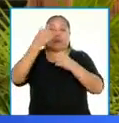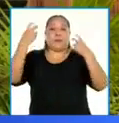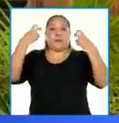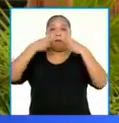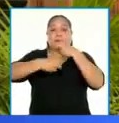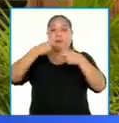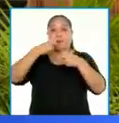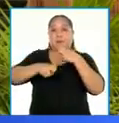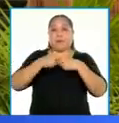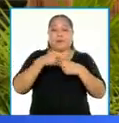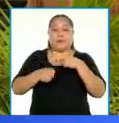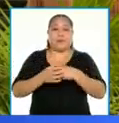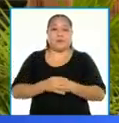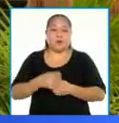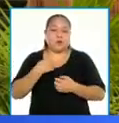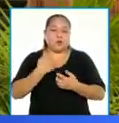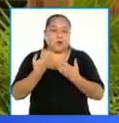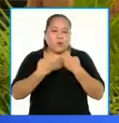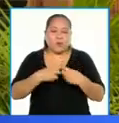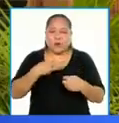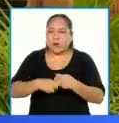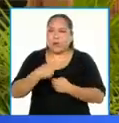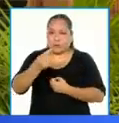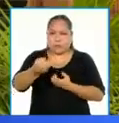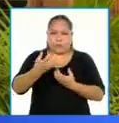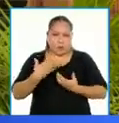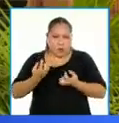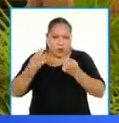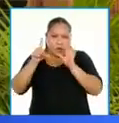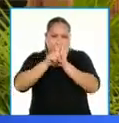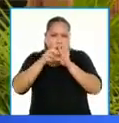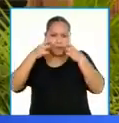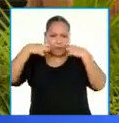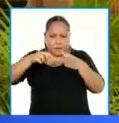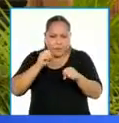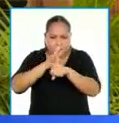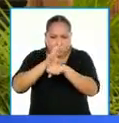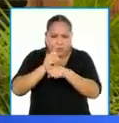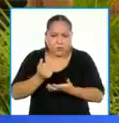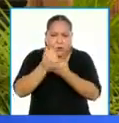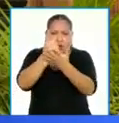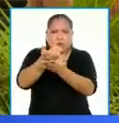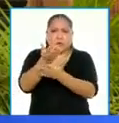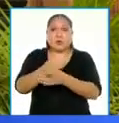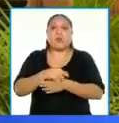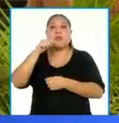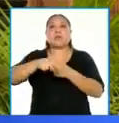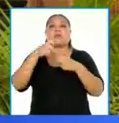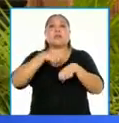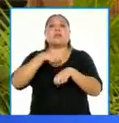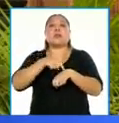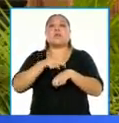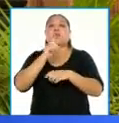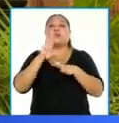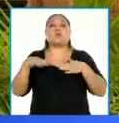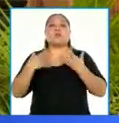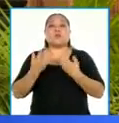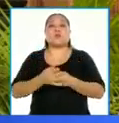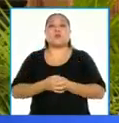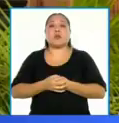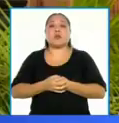tengo una traba, nos informan y nosotros le damos curso porque la ley lo permite. Y además, en circunstancias como esta, no se puede